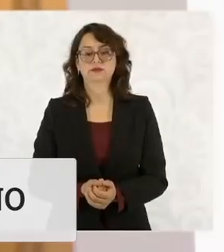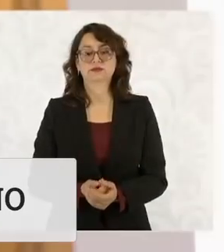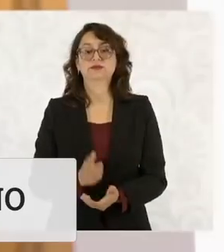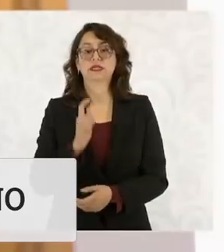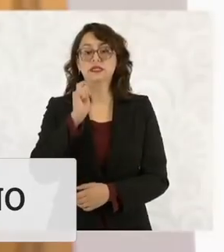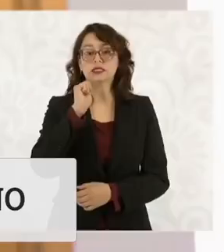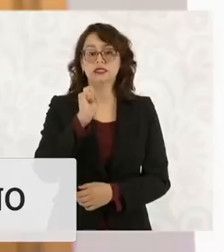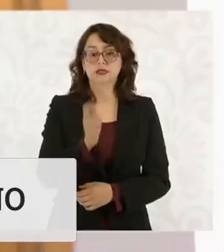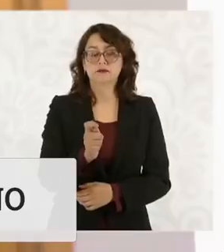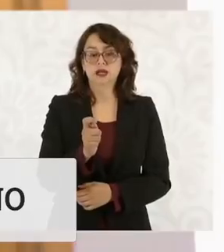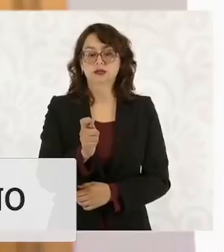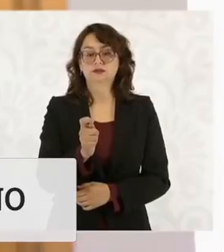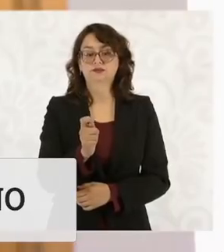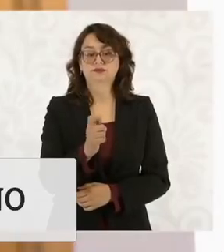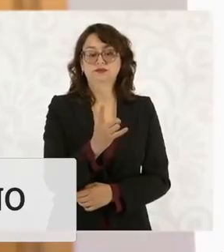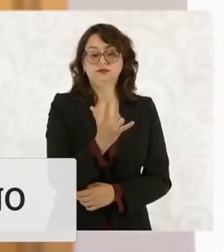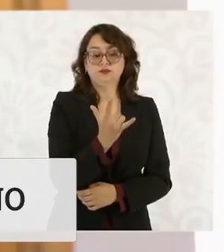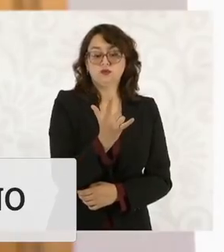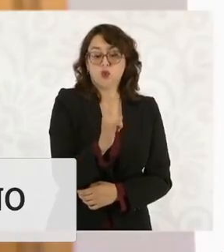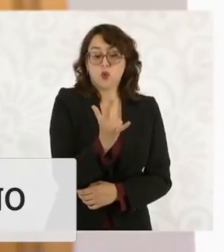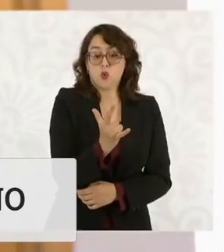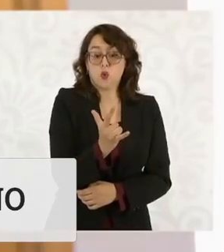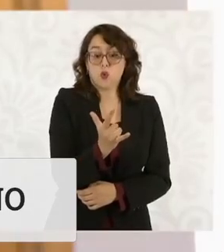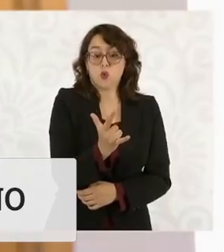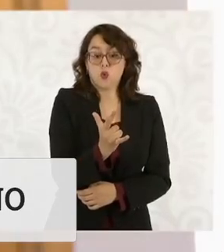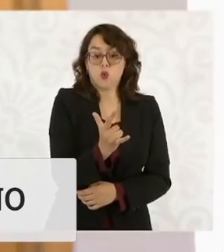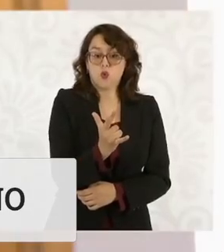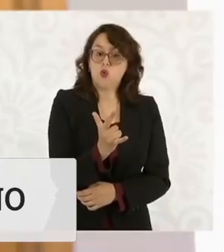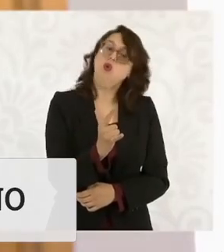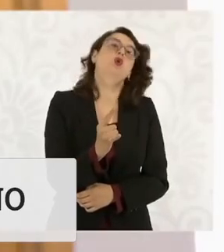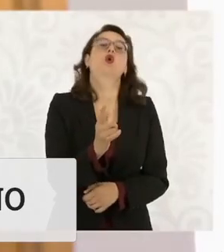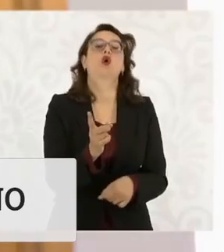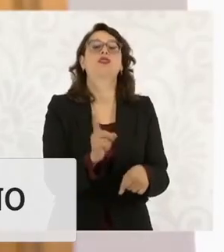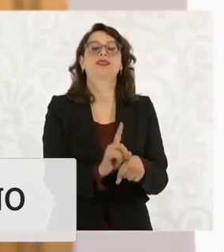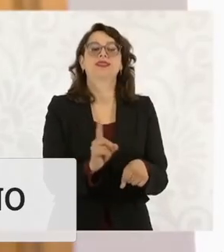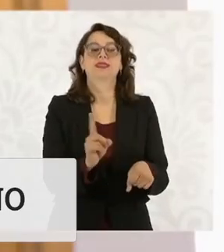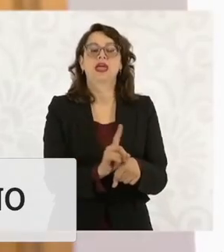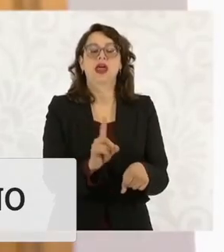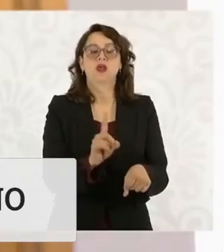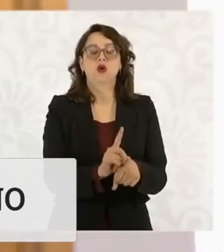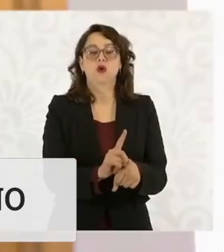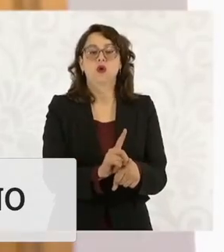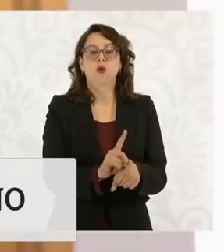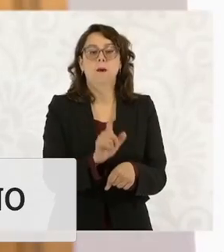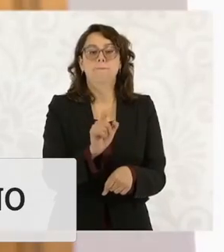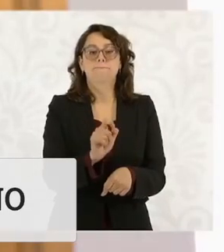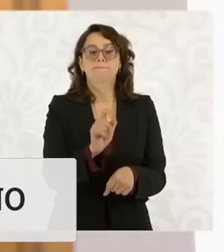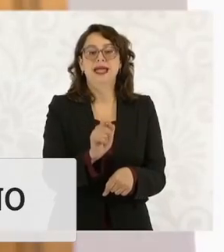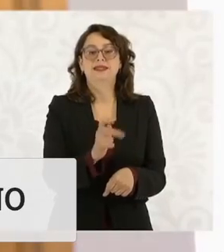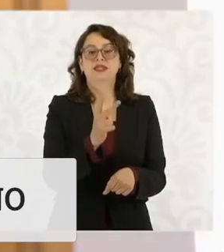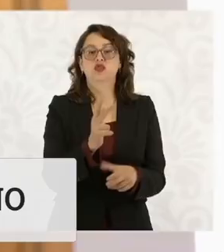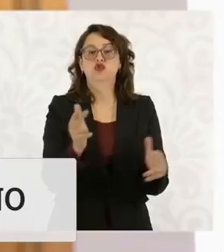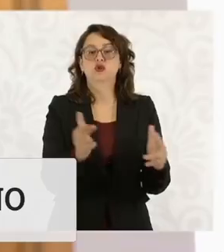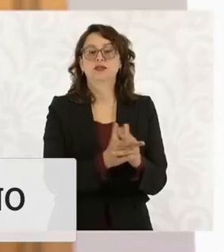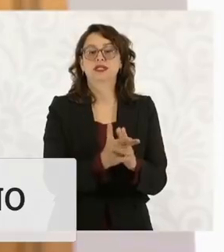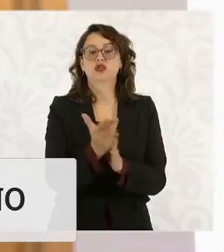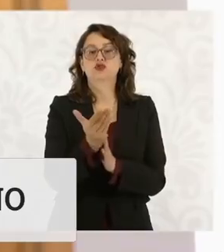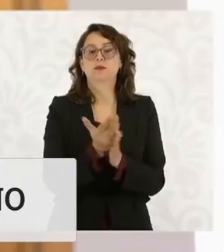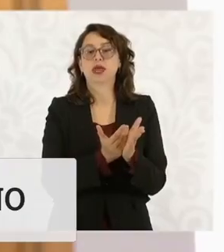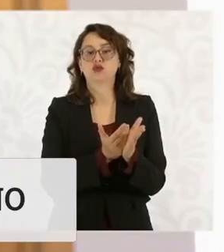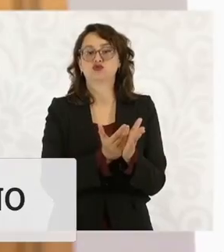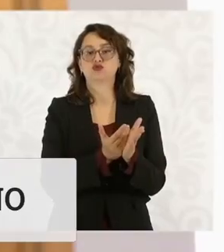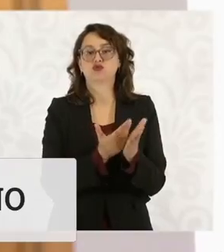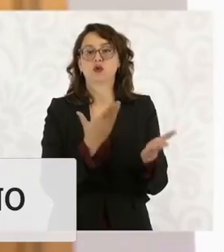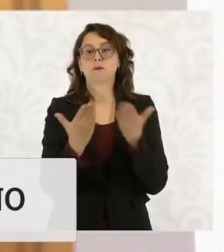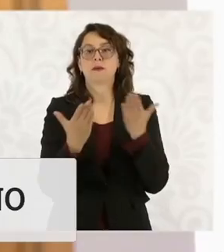en el mes de julio, cada día se cometieron 22 homicidios menos que en septiembre del